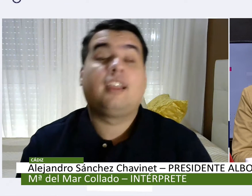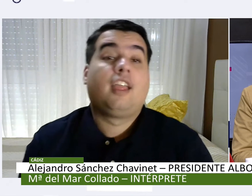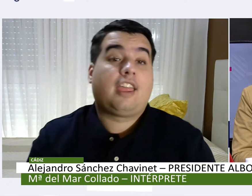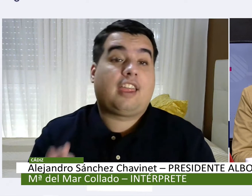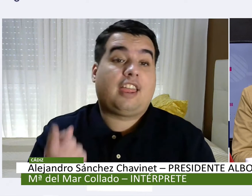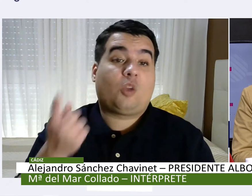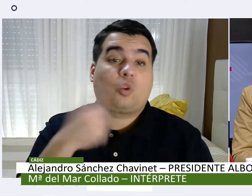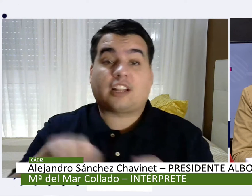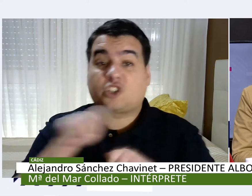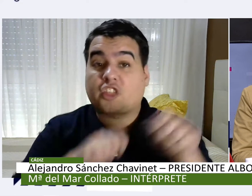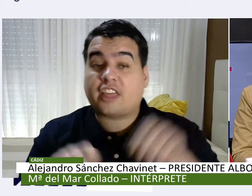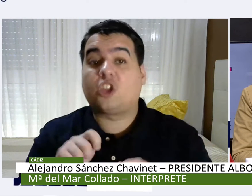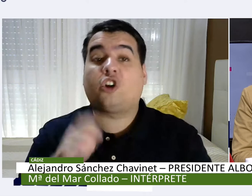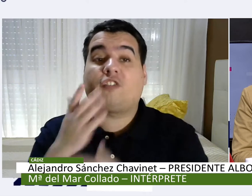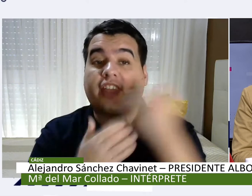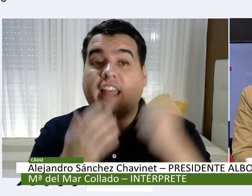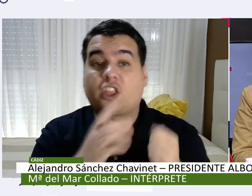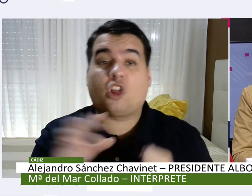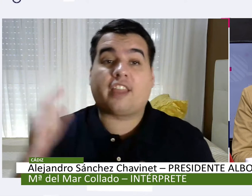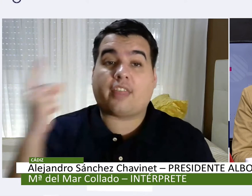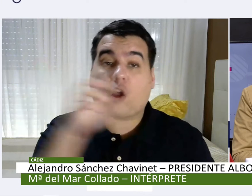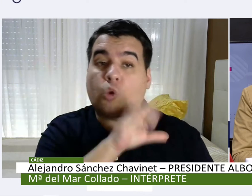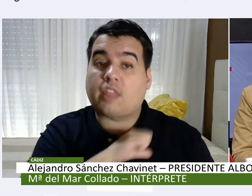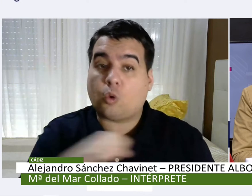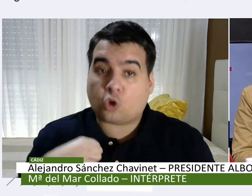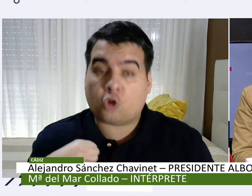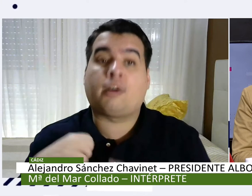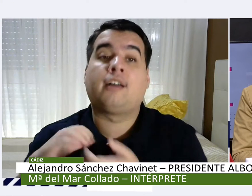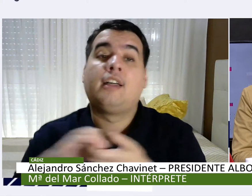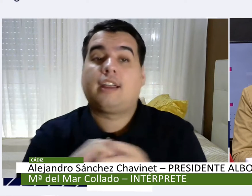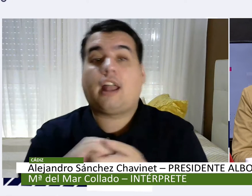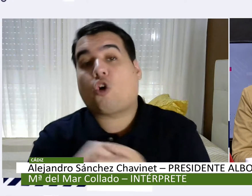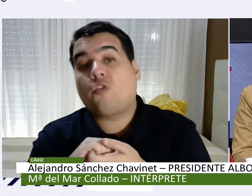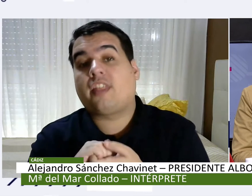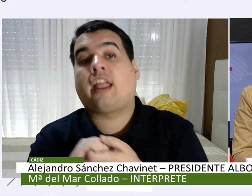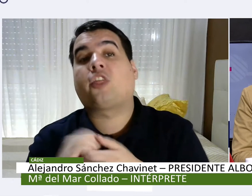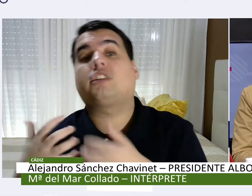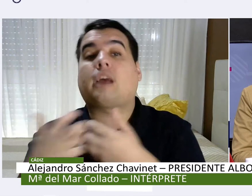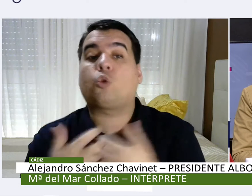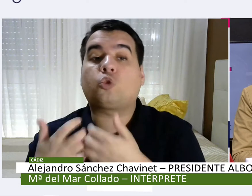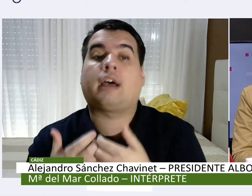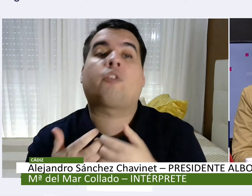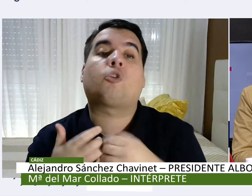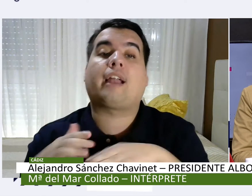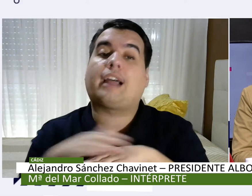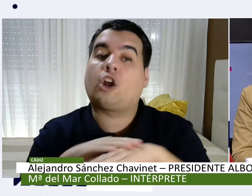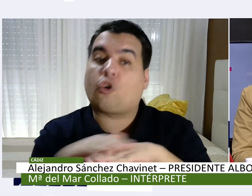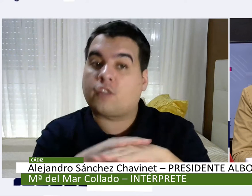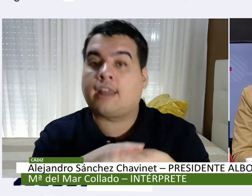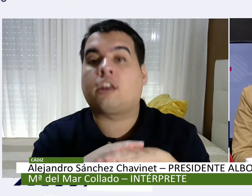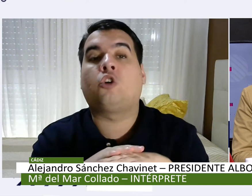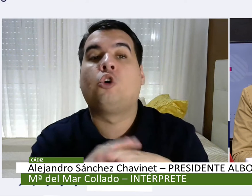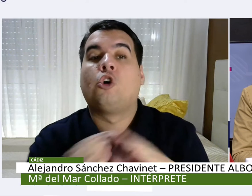Sí, nuestra asociación de relaciones de cada comunidad autónoma y la Junta de Nación estamos luchando para que